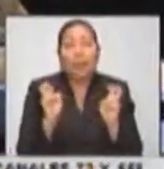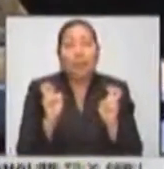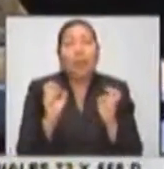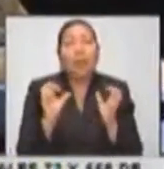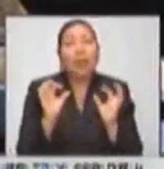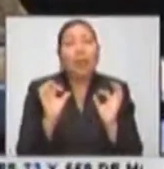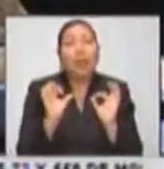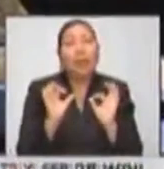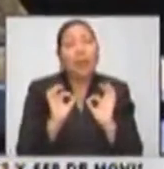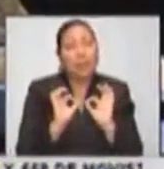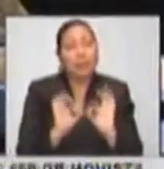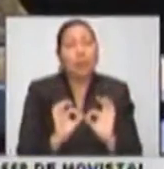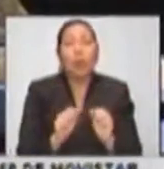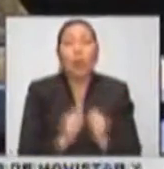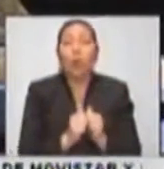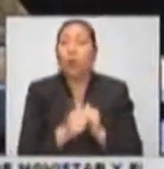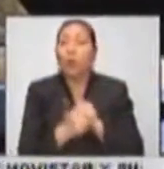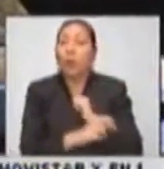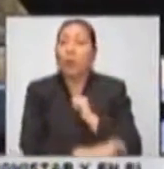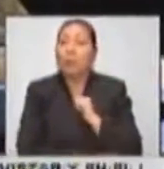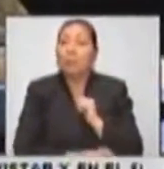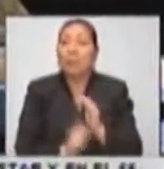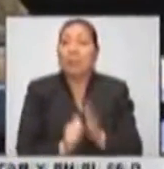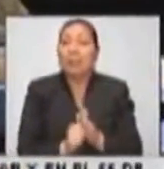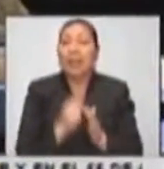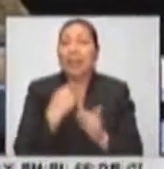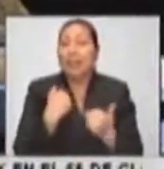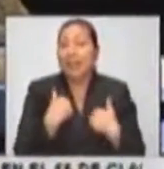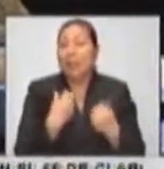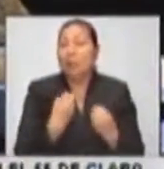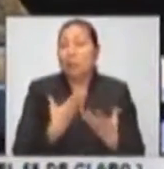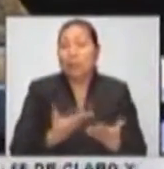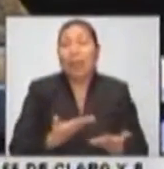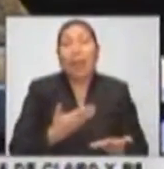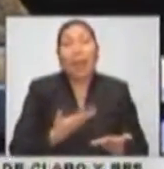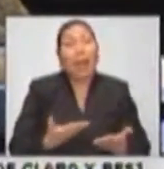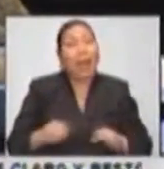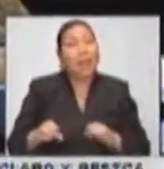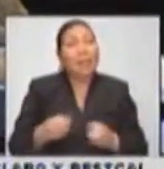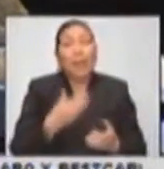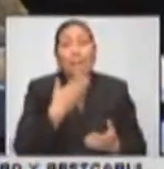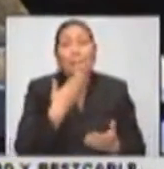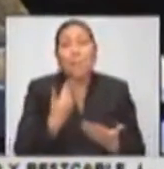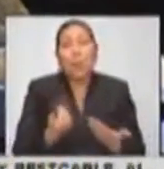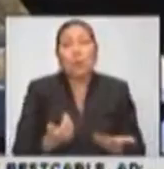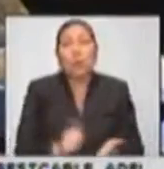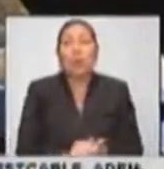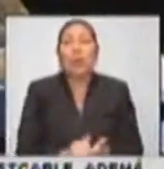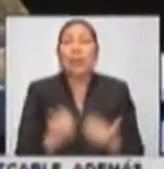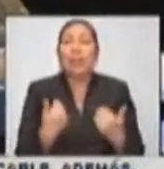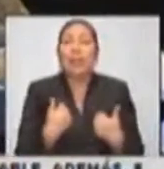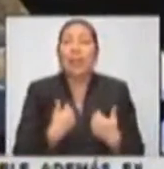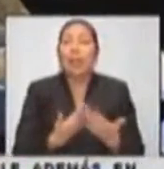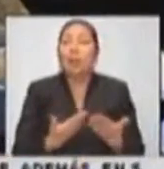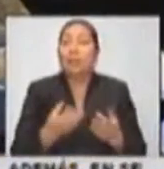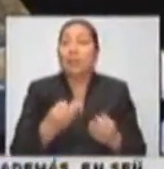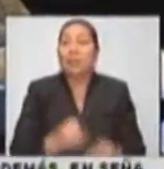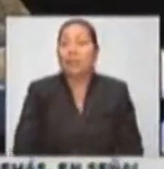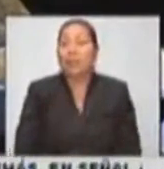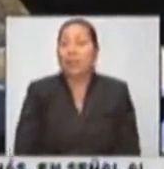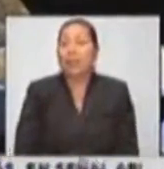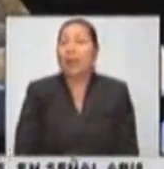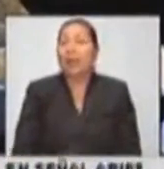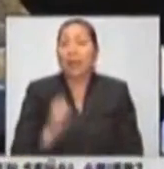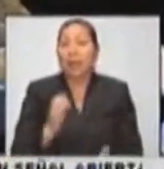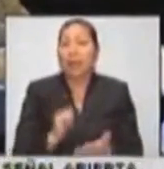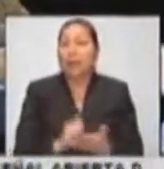Cuando lo discutimos con los otros países, creo que tenemos mucho que hacer en Perú por mejorar el conocimiento de nuestra realidad, y